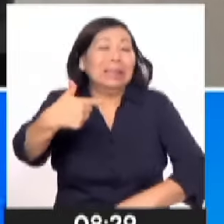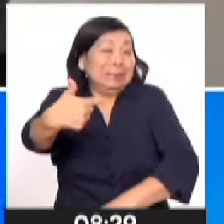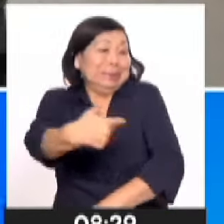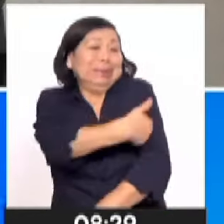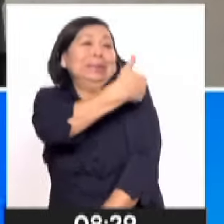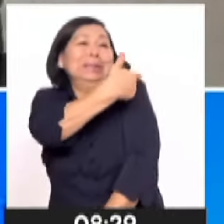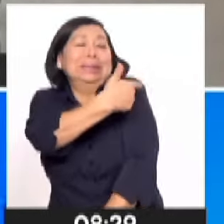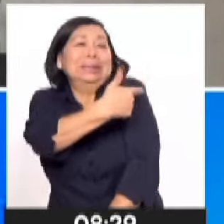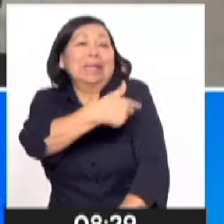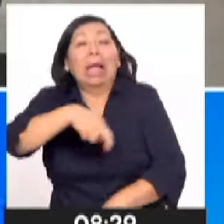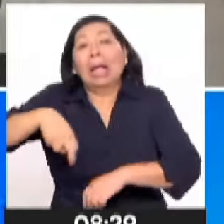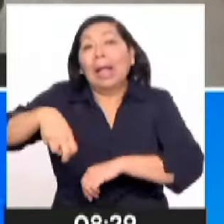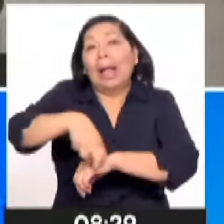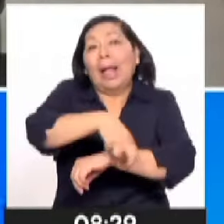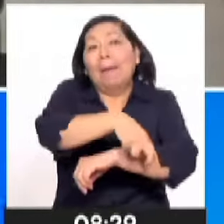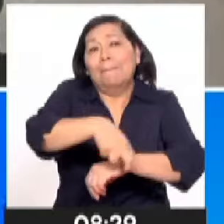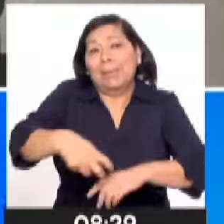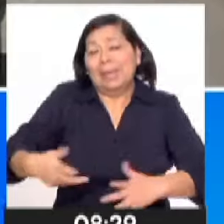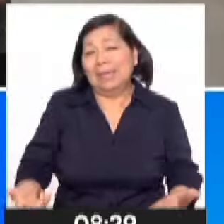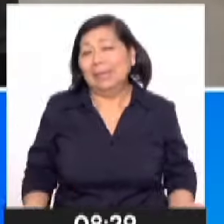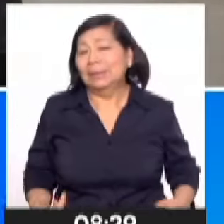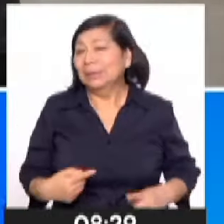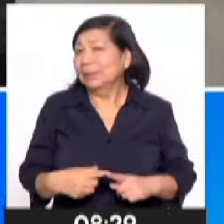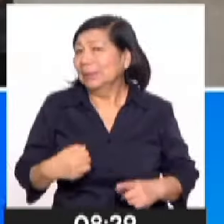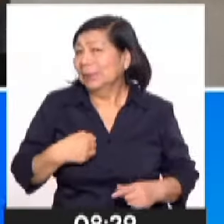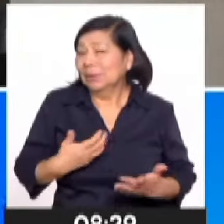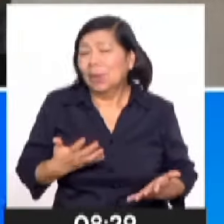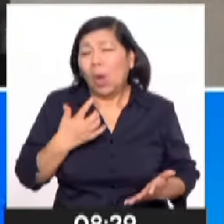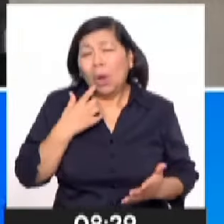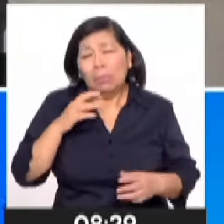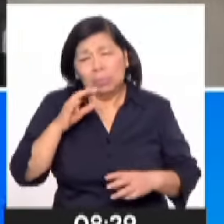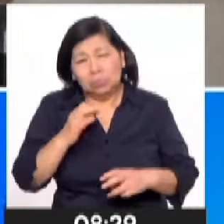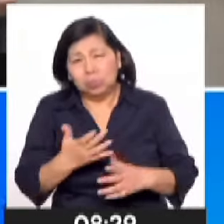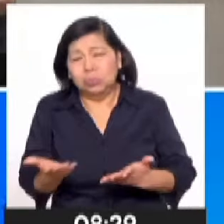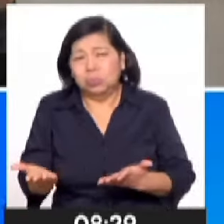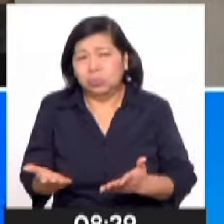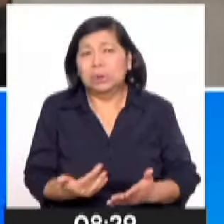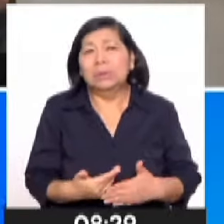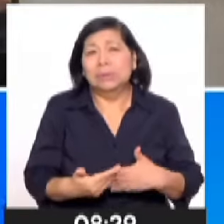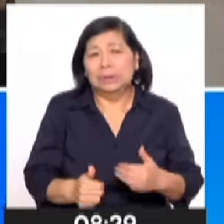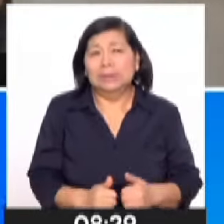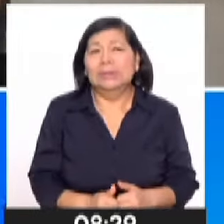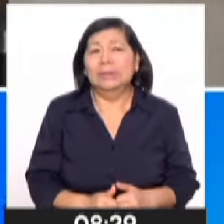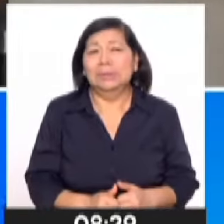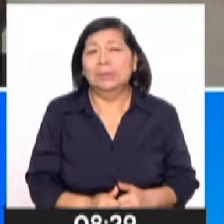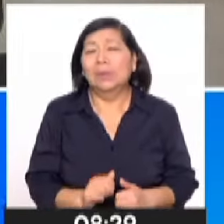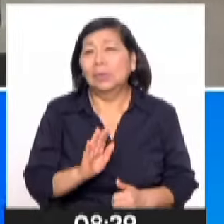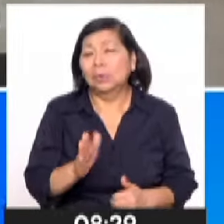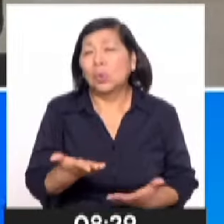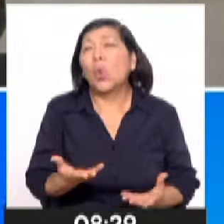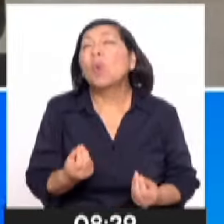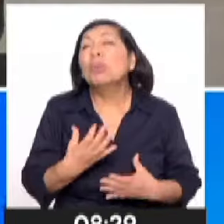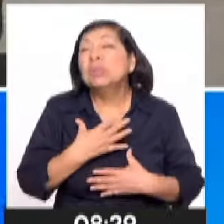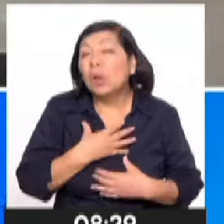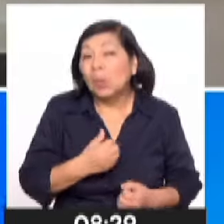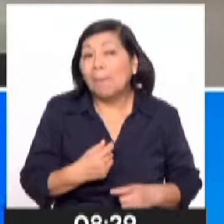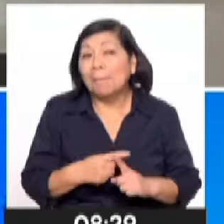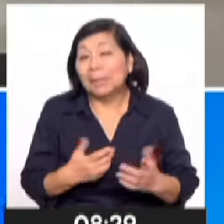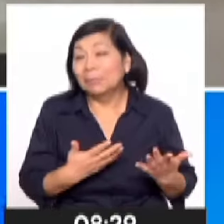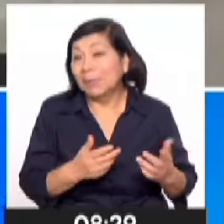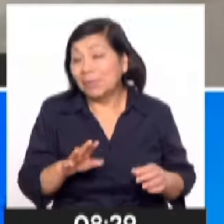un vecino que estaba transitando por el vecindario y lamentablemente aún está delicado. Haremos seguimiento también a su estado de salud,